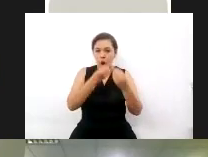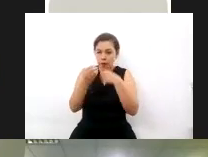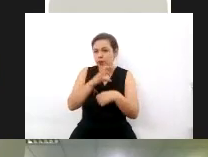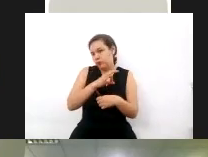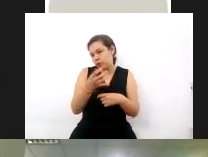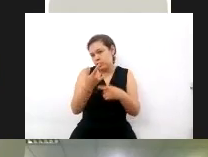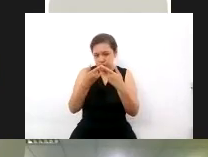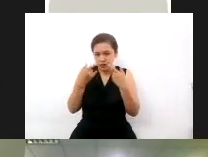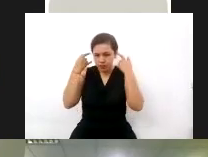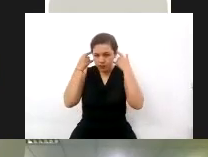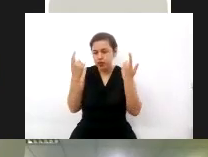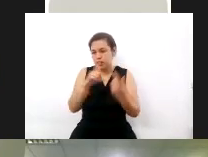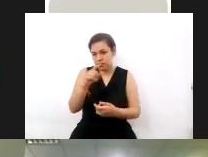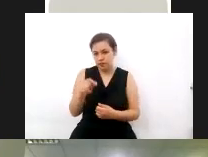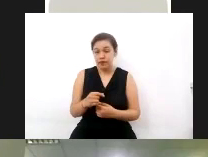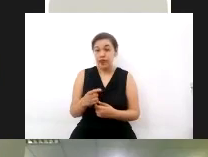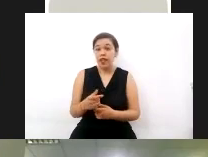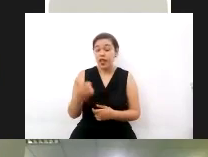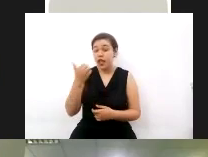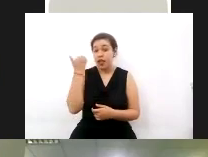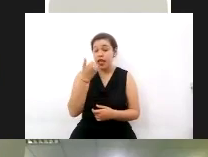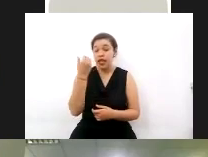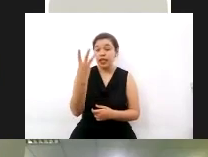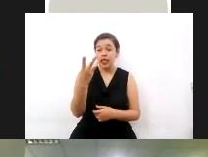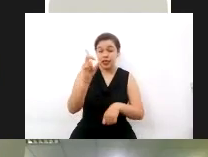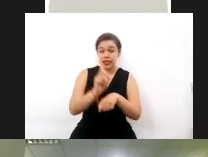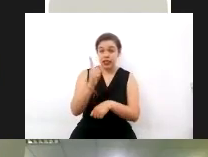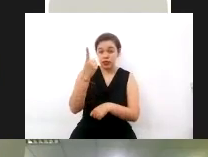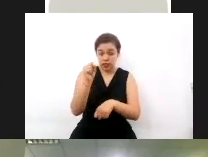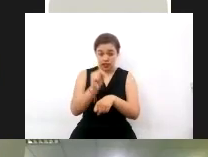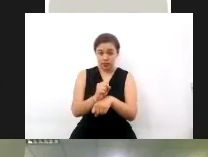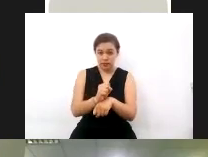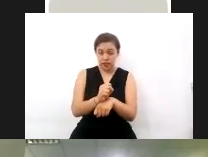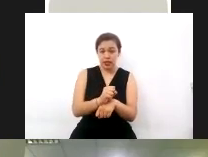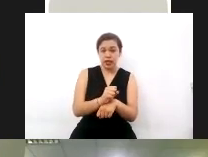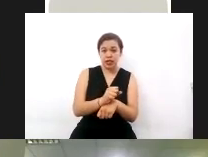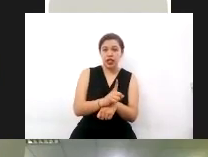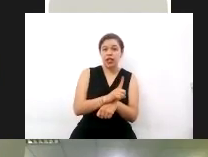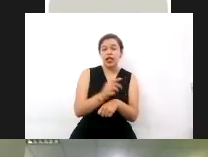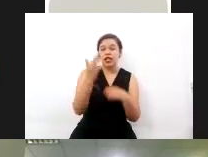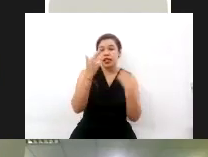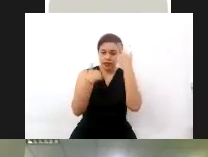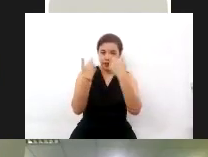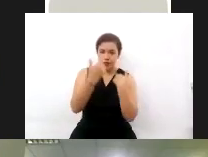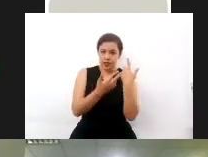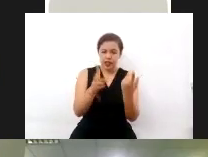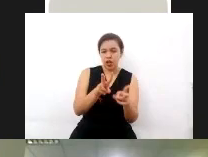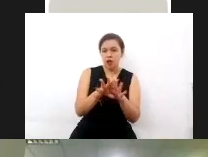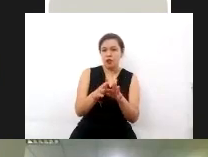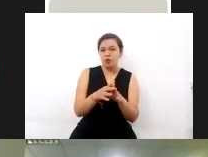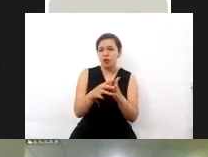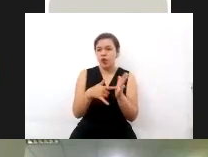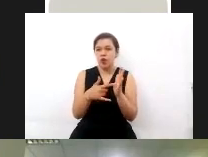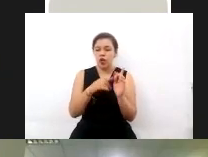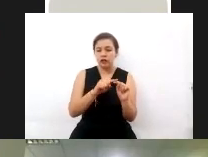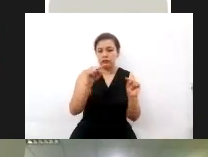Se está sugiriendo que el alumno asista 3 días a la semana y que se valore la modalidad mixta en horarios escalonados con el fin de no